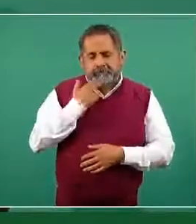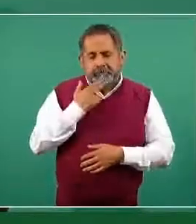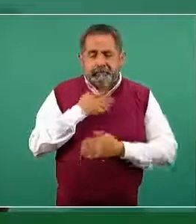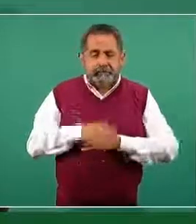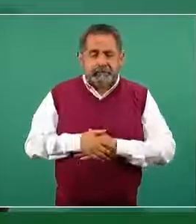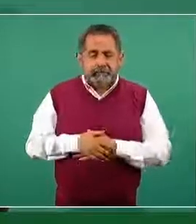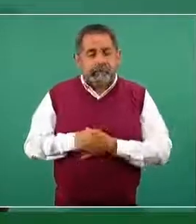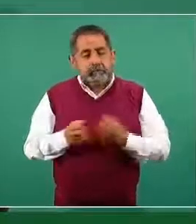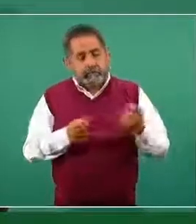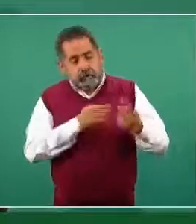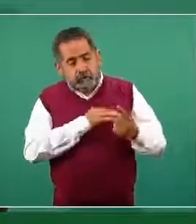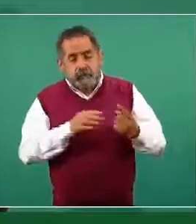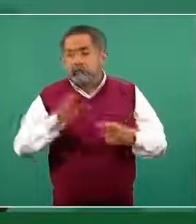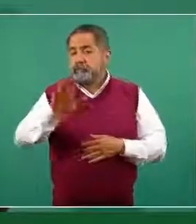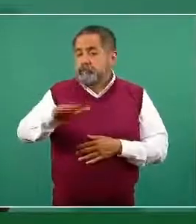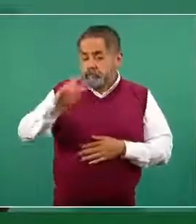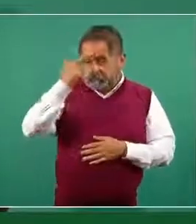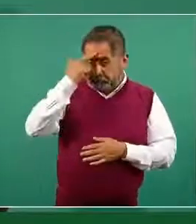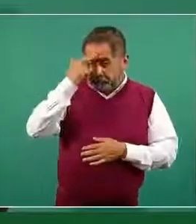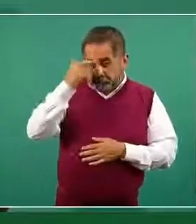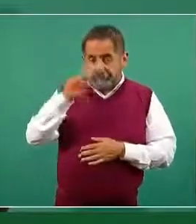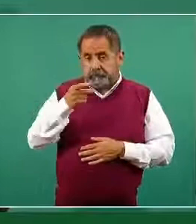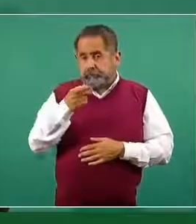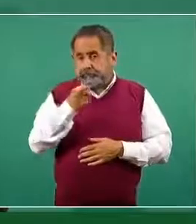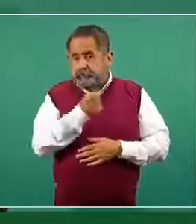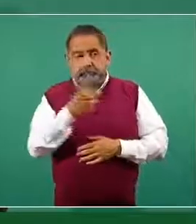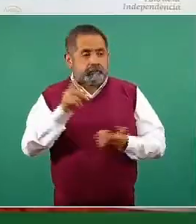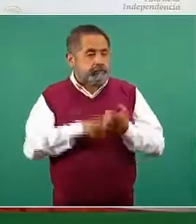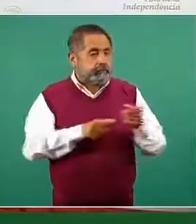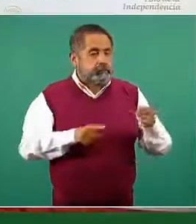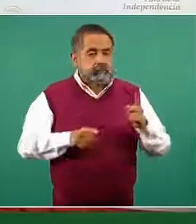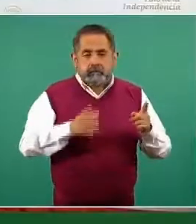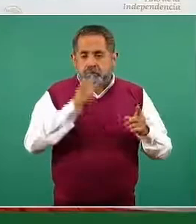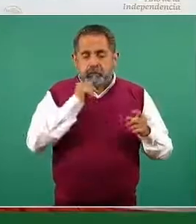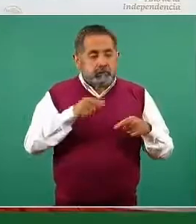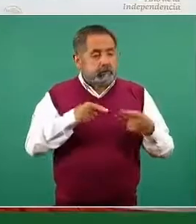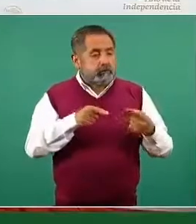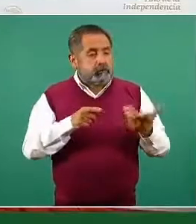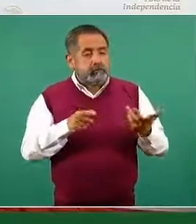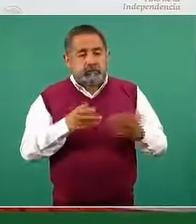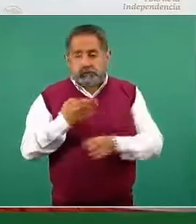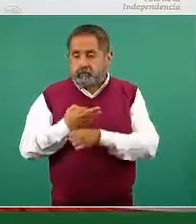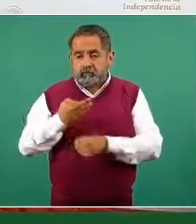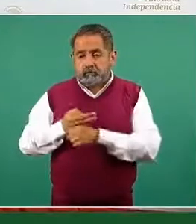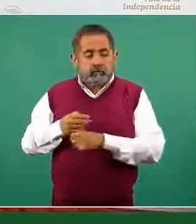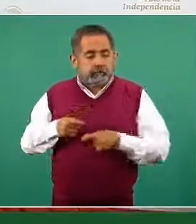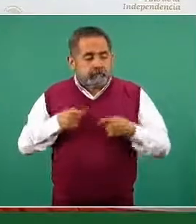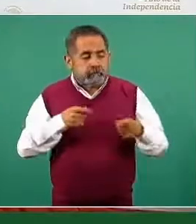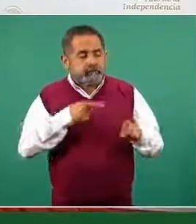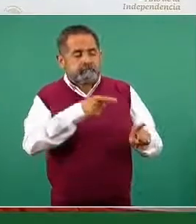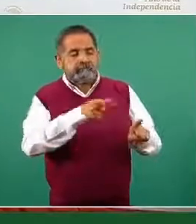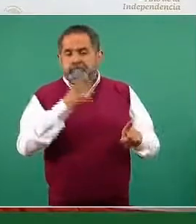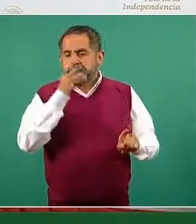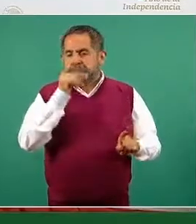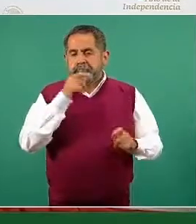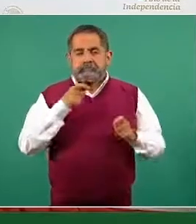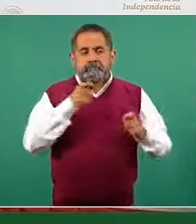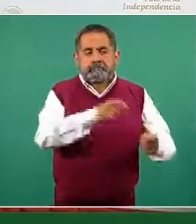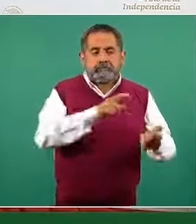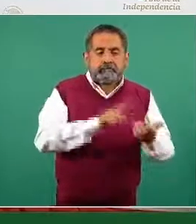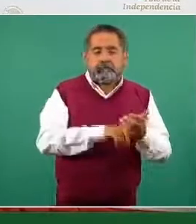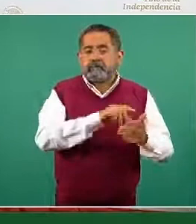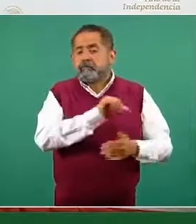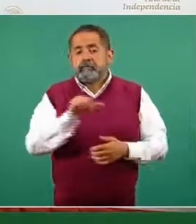digo las que puedan? Porque hay que recordar que no se puede aplicar, al menos hasta este momento, en nuestro país